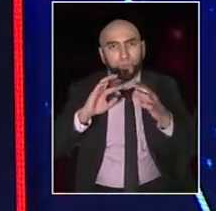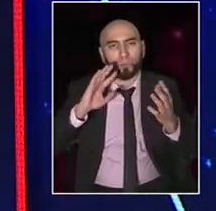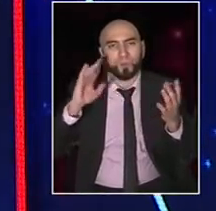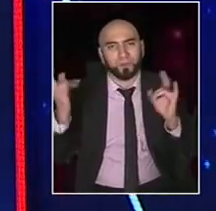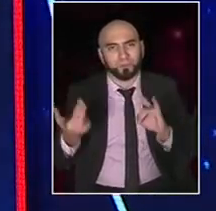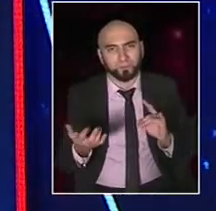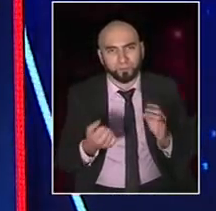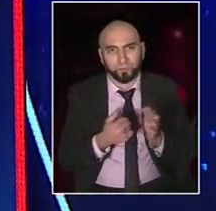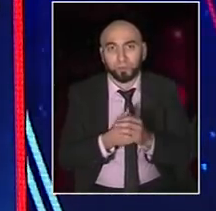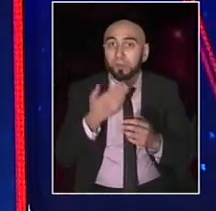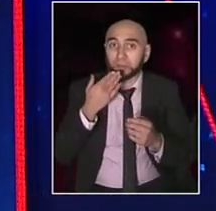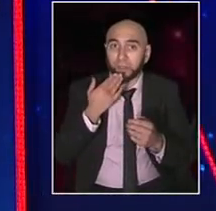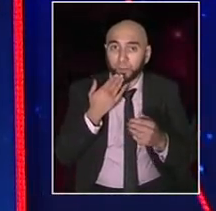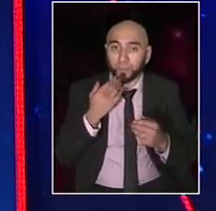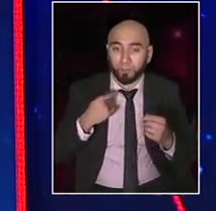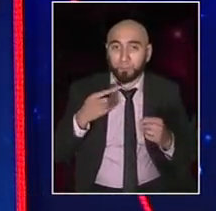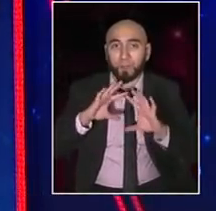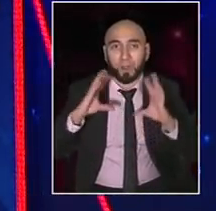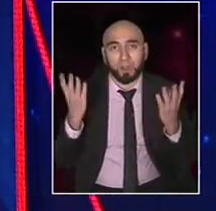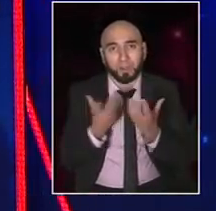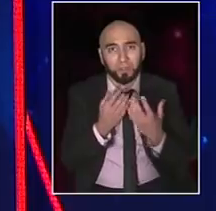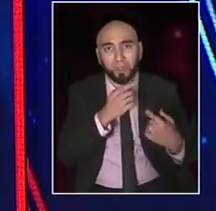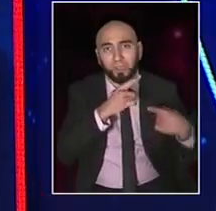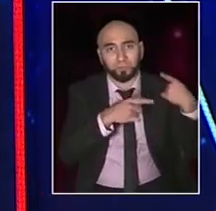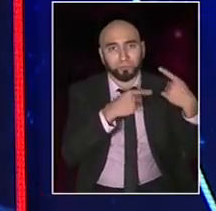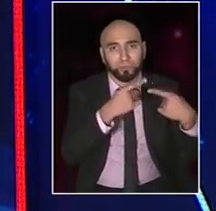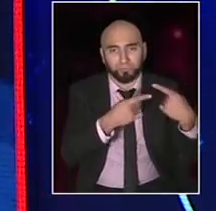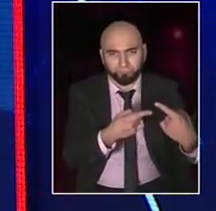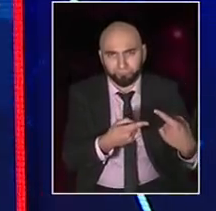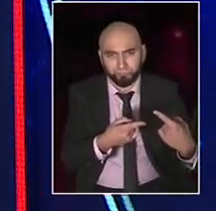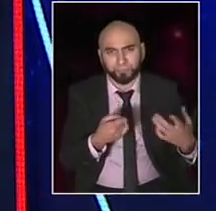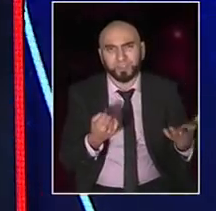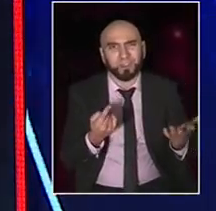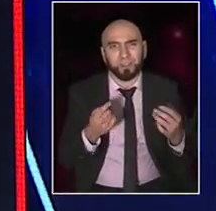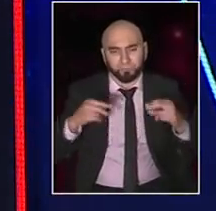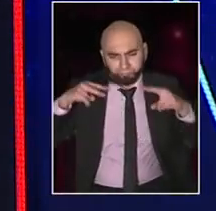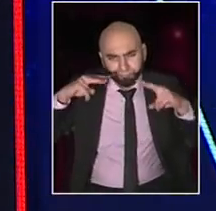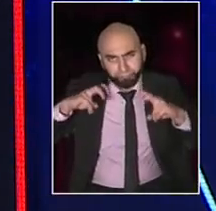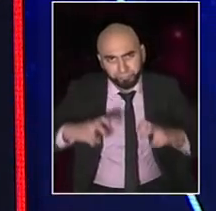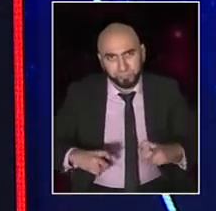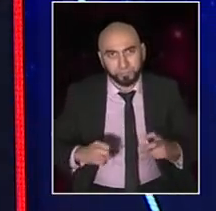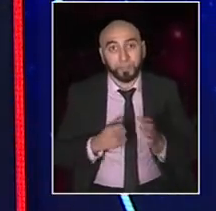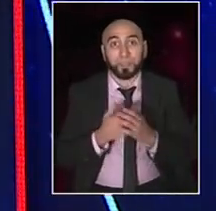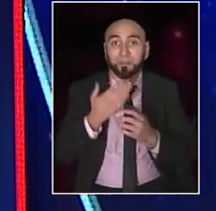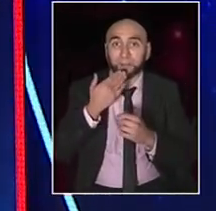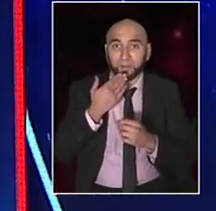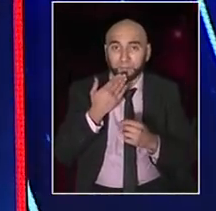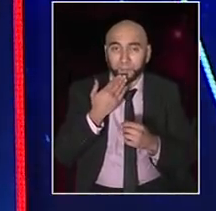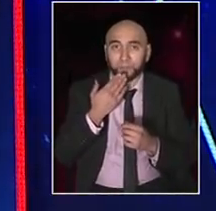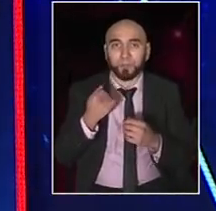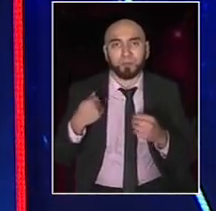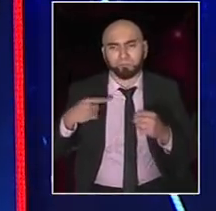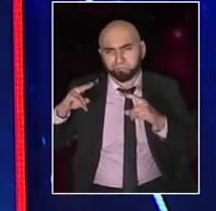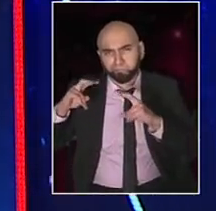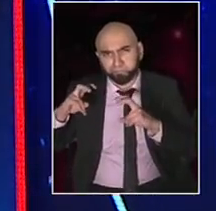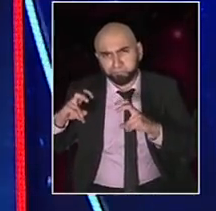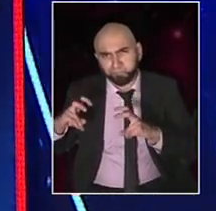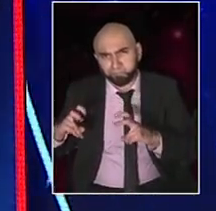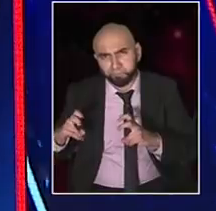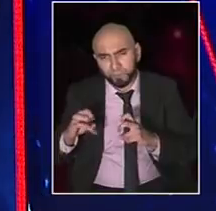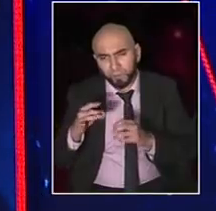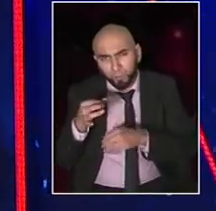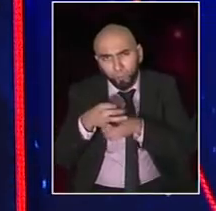su historia geológica y geográfica. Los biólogos, a su vez, han descifrado las estructuras y funciones de las moléculas que dan origen